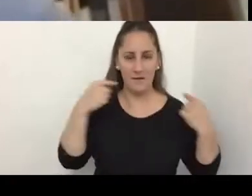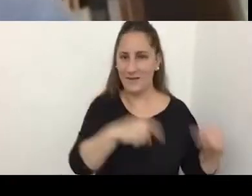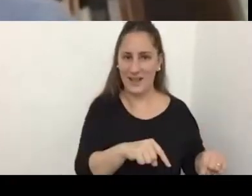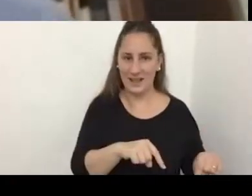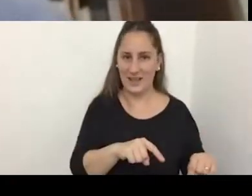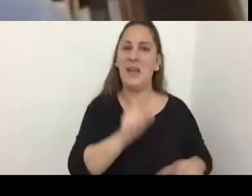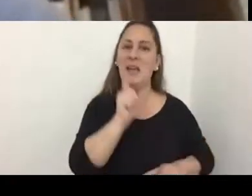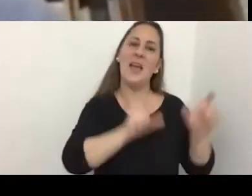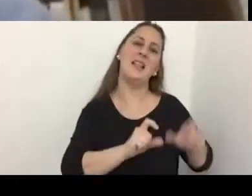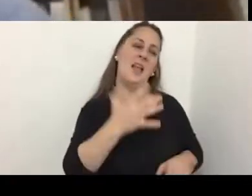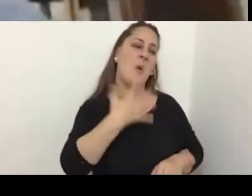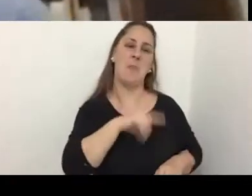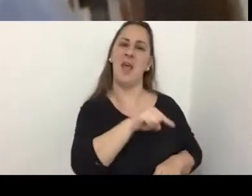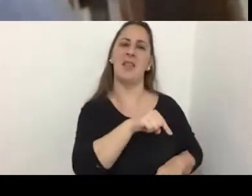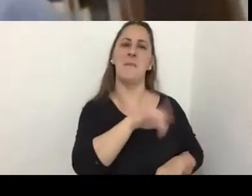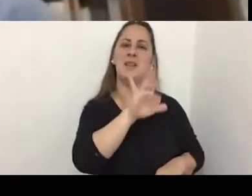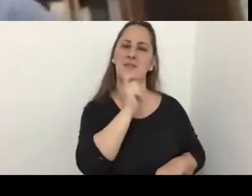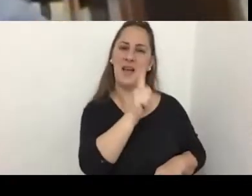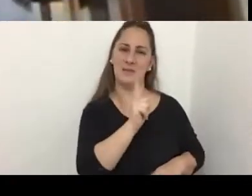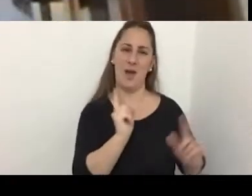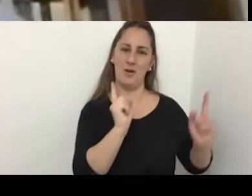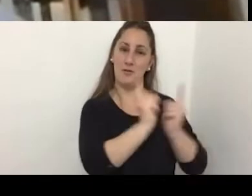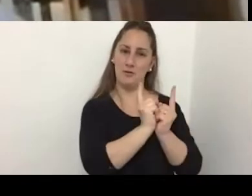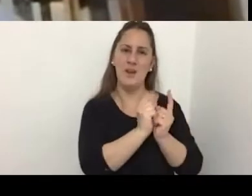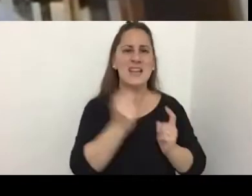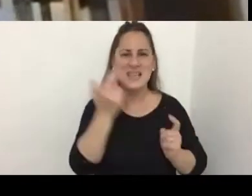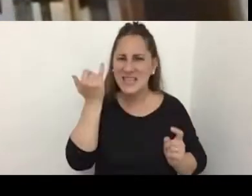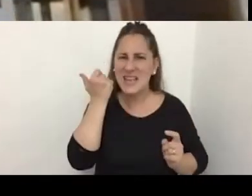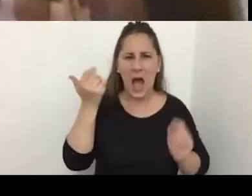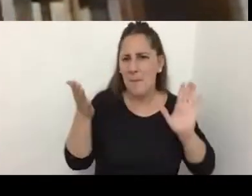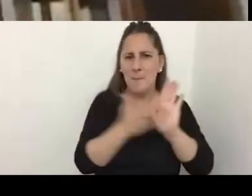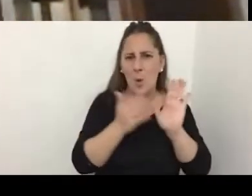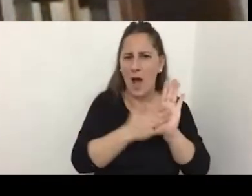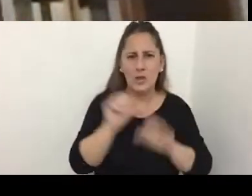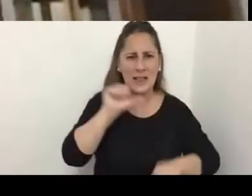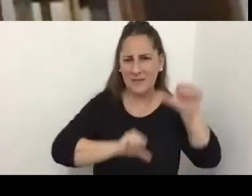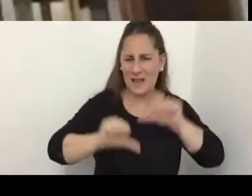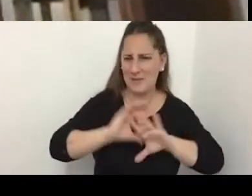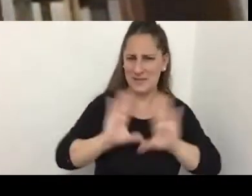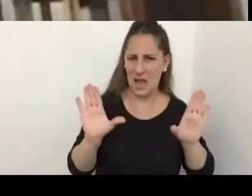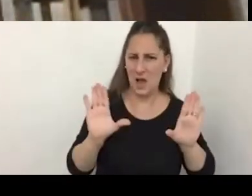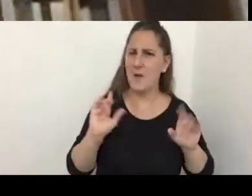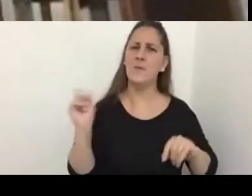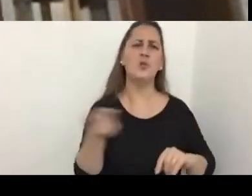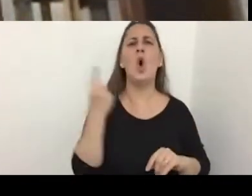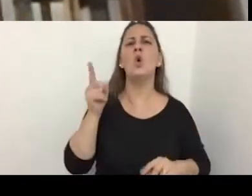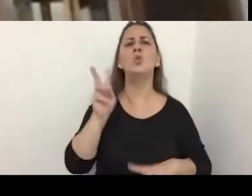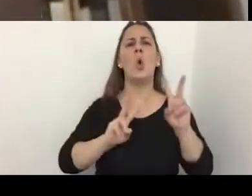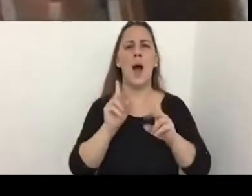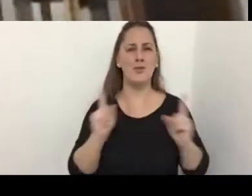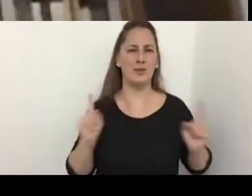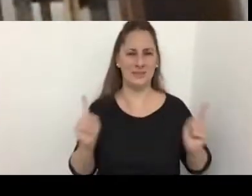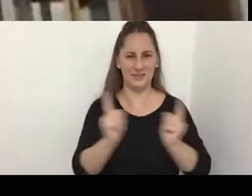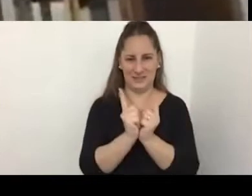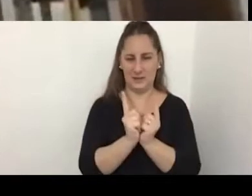Porque es una explicación más fácil. Y eso está estudiado también. Y todos tenemos esa tendencia a simplificar. Esto es como